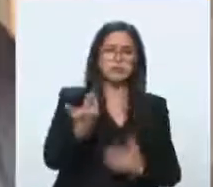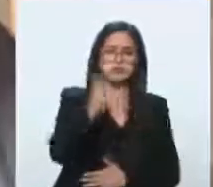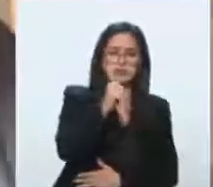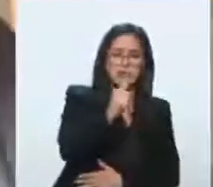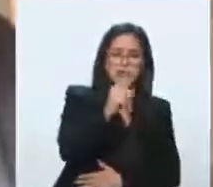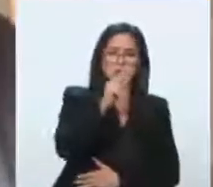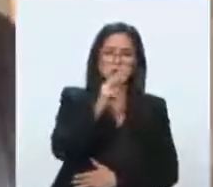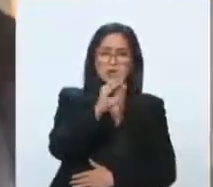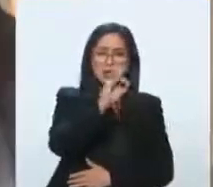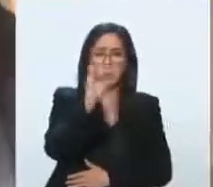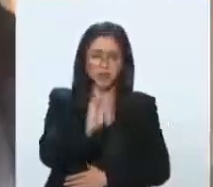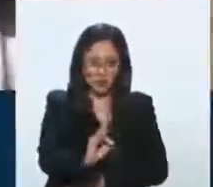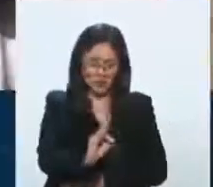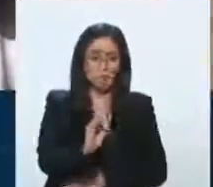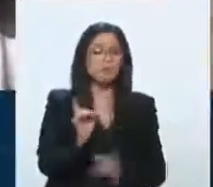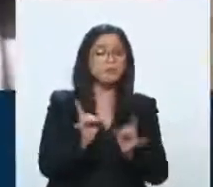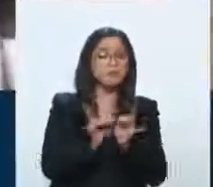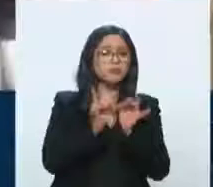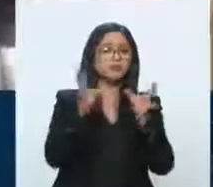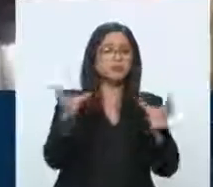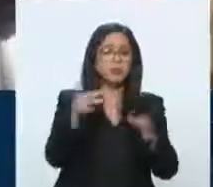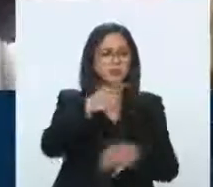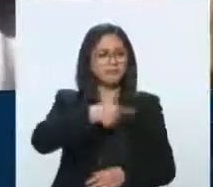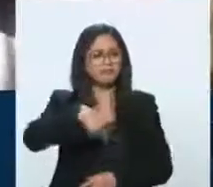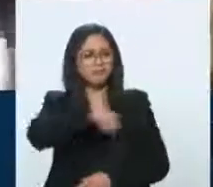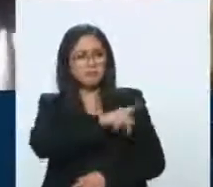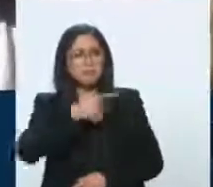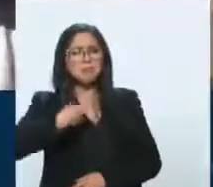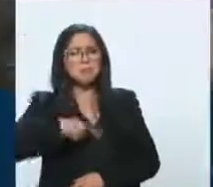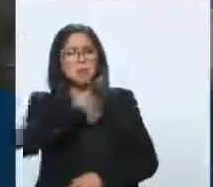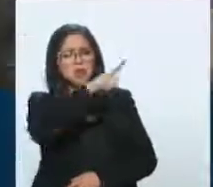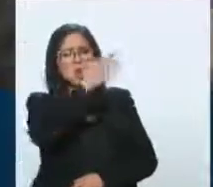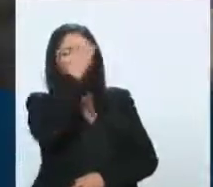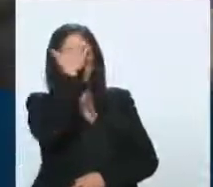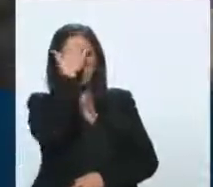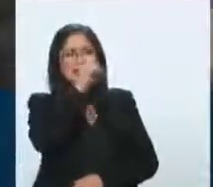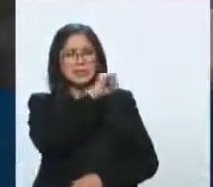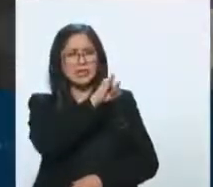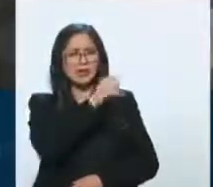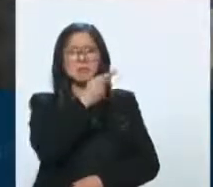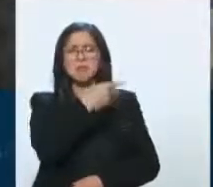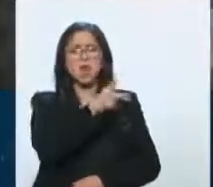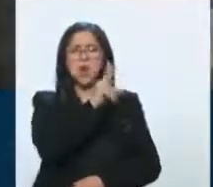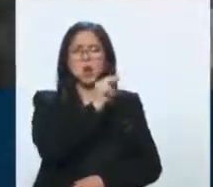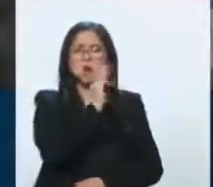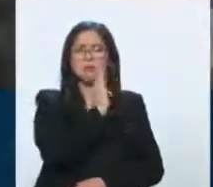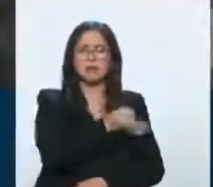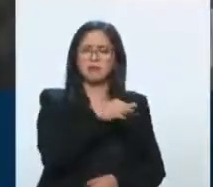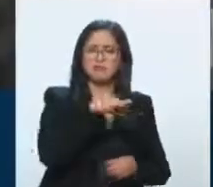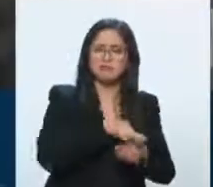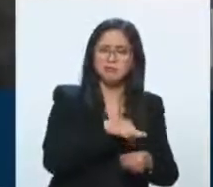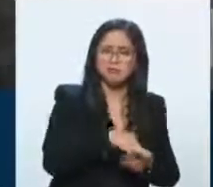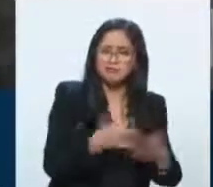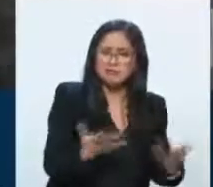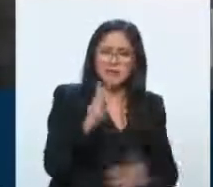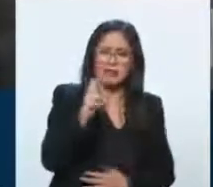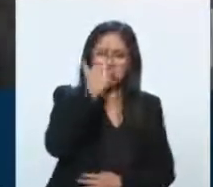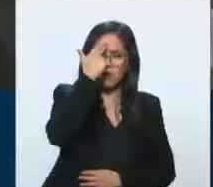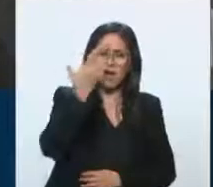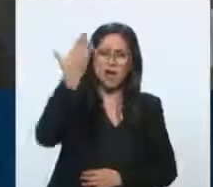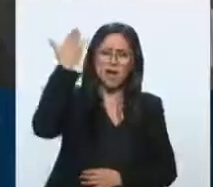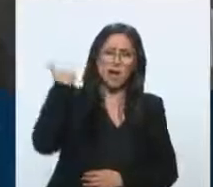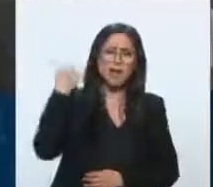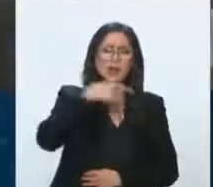hora que entran en una elección la gente no los vota necesariamente. De hecho, les diría que el caso, por ejemplo, de Cuauhtémoc Blanco